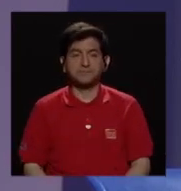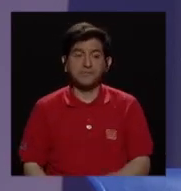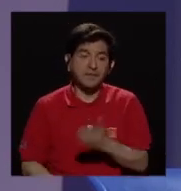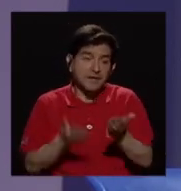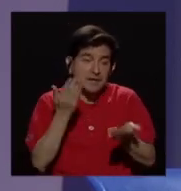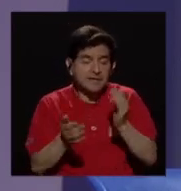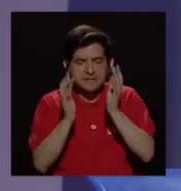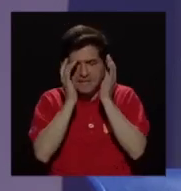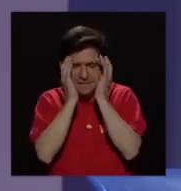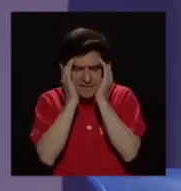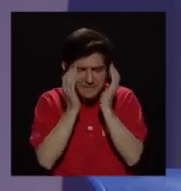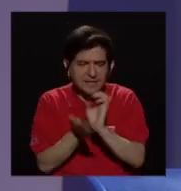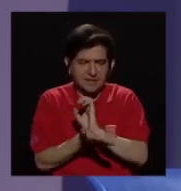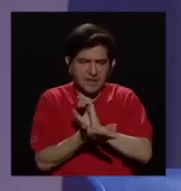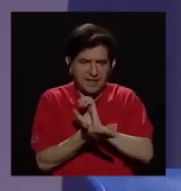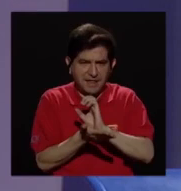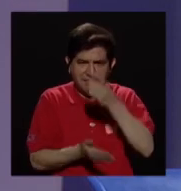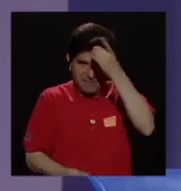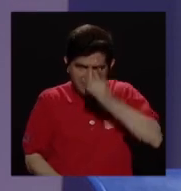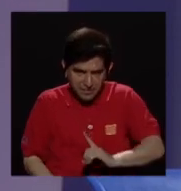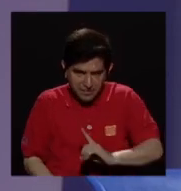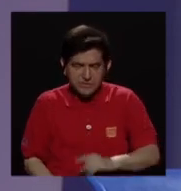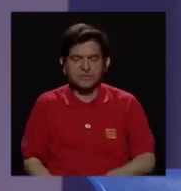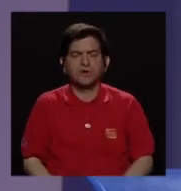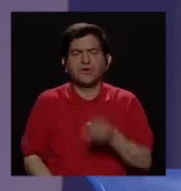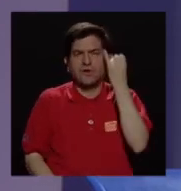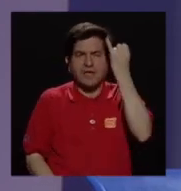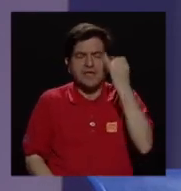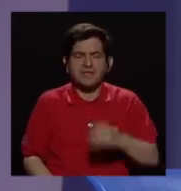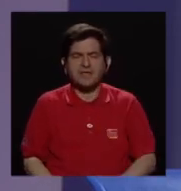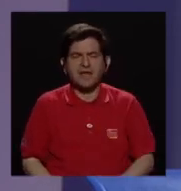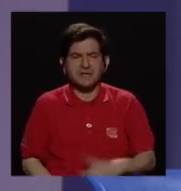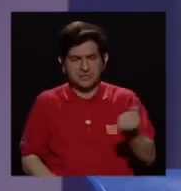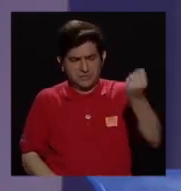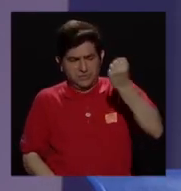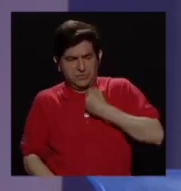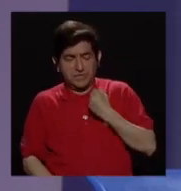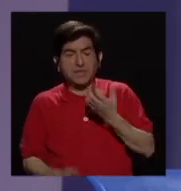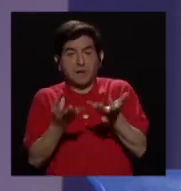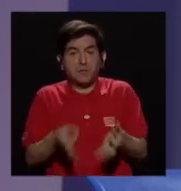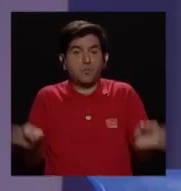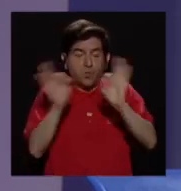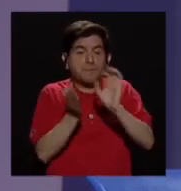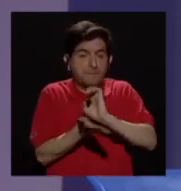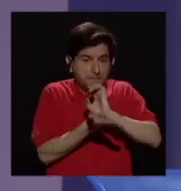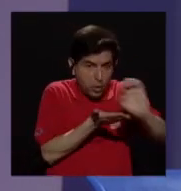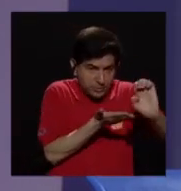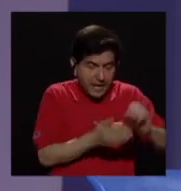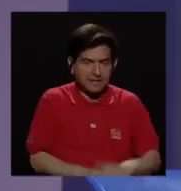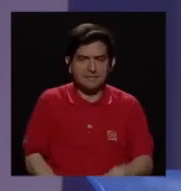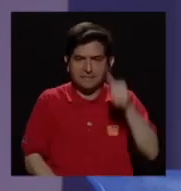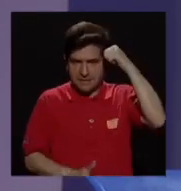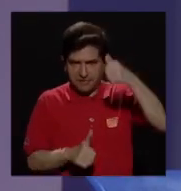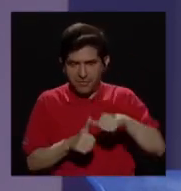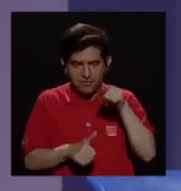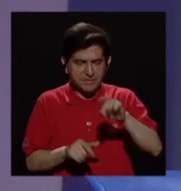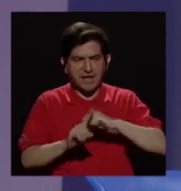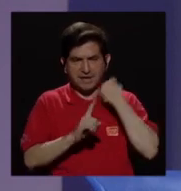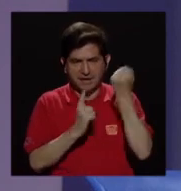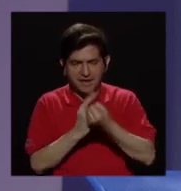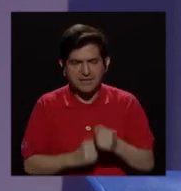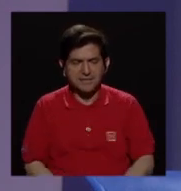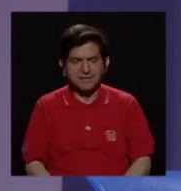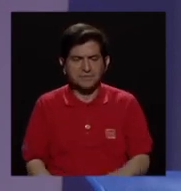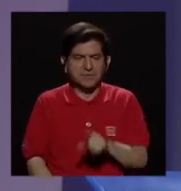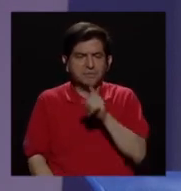ansiedad, depresión, ideación suicida, que es muy importante prevenirlo, y recordemos que es algo que es silenciado, generalmente